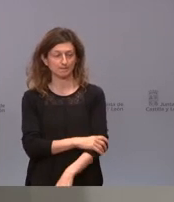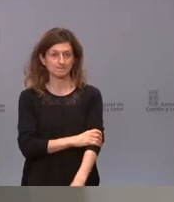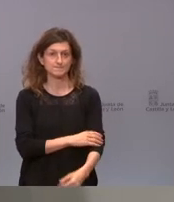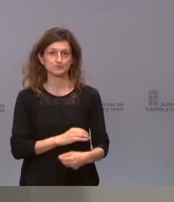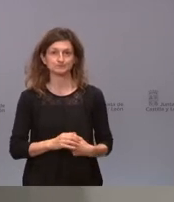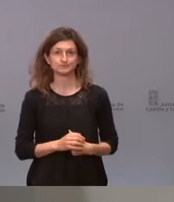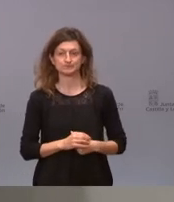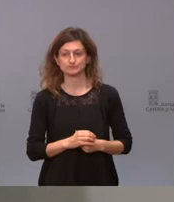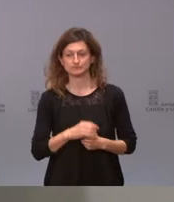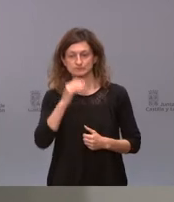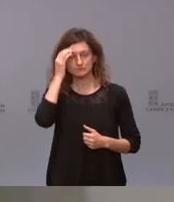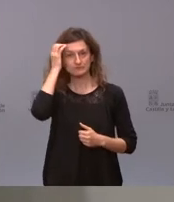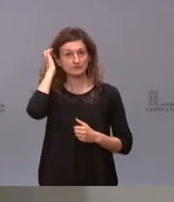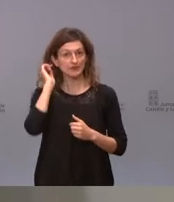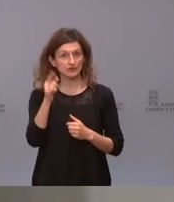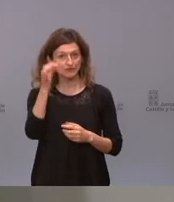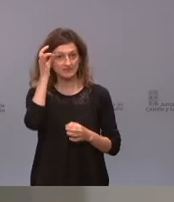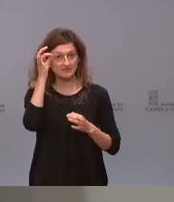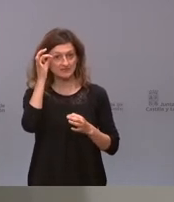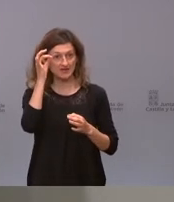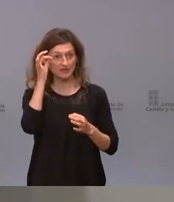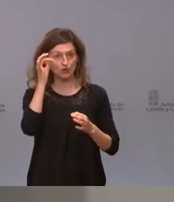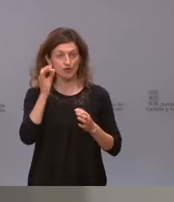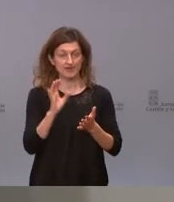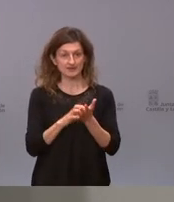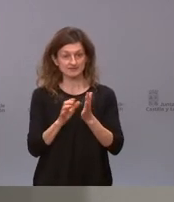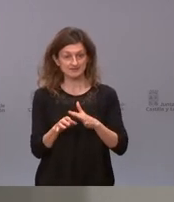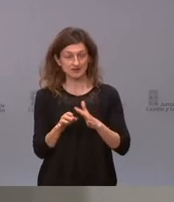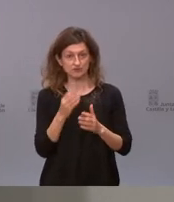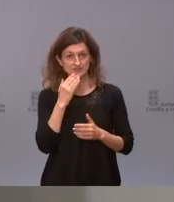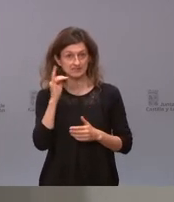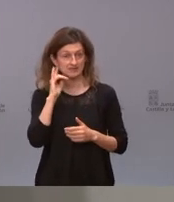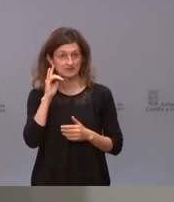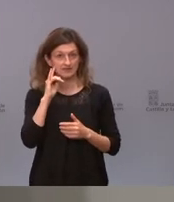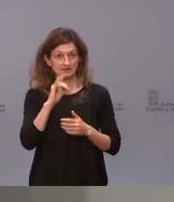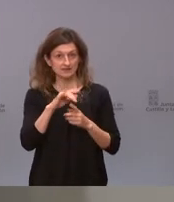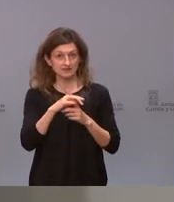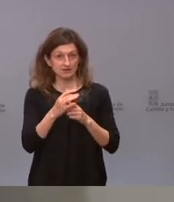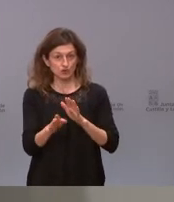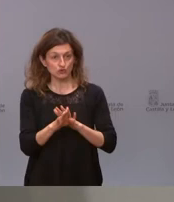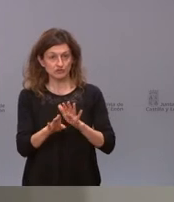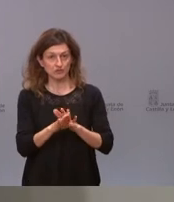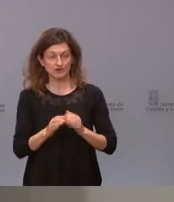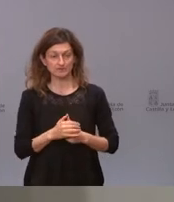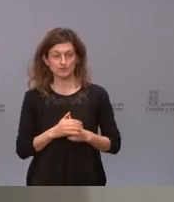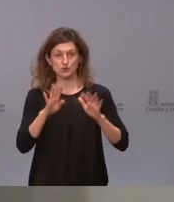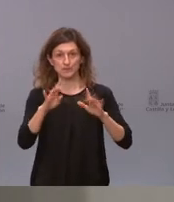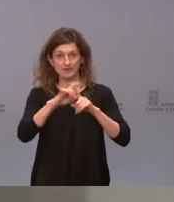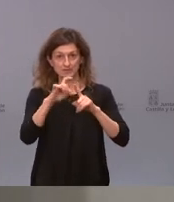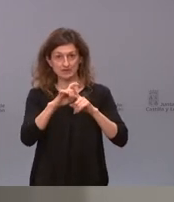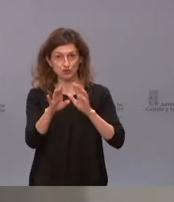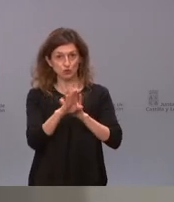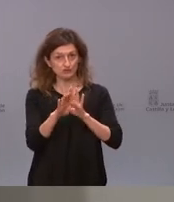o sea mantener este criterio que se está aplicando en castilla y león' si desaparece en el resto de medidas o sea ustedes a partir del 9 van a seguir